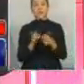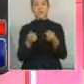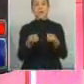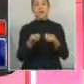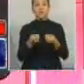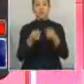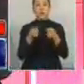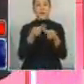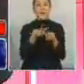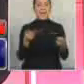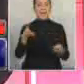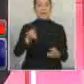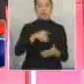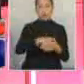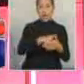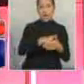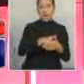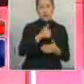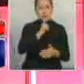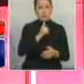fin, hay cosas que hacer,